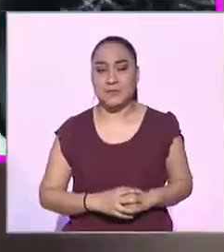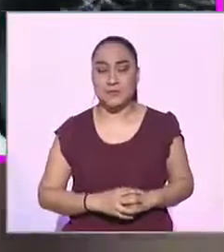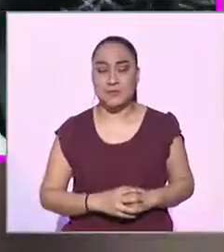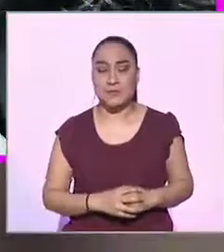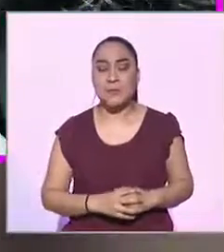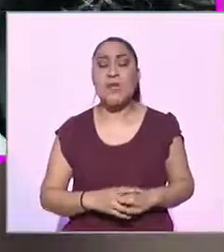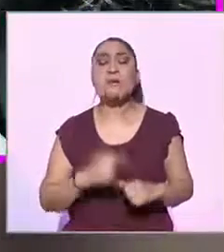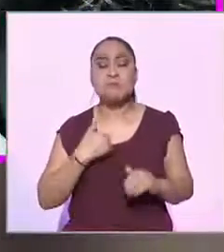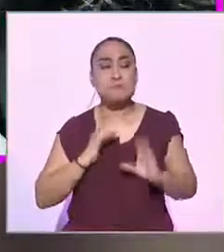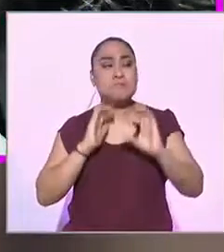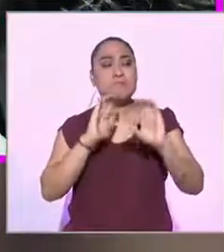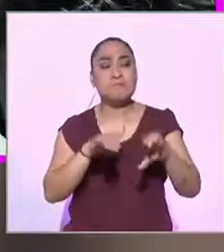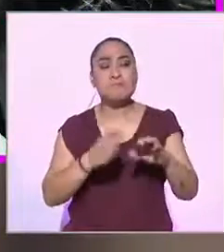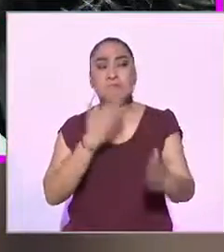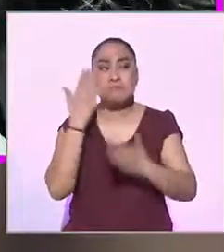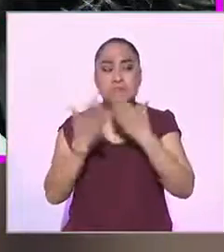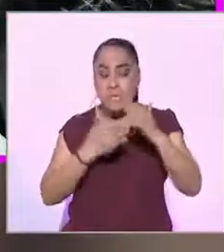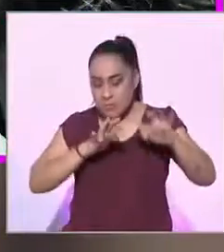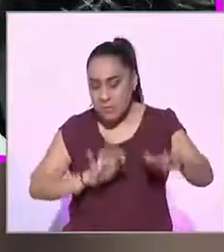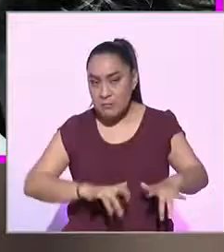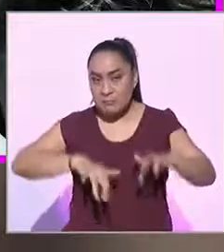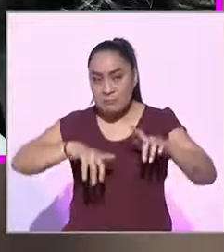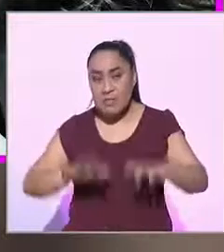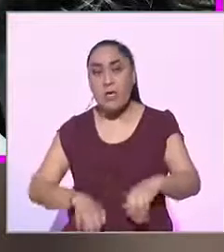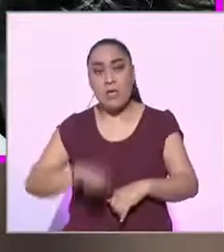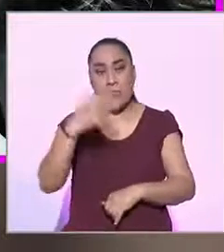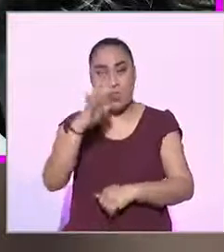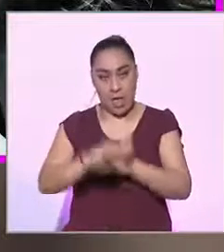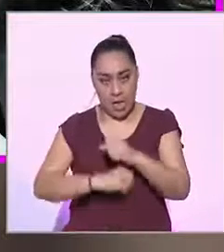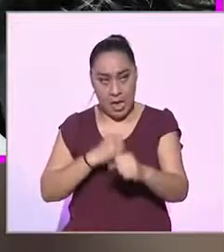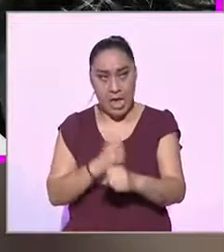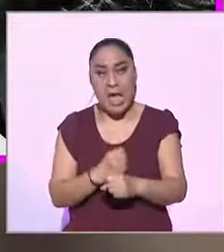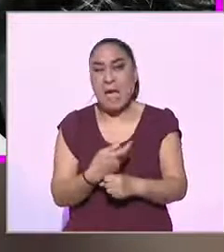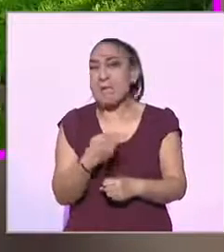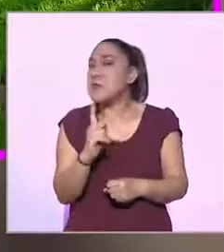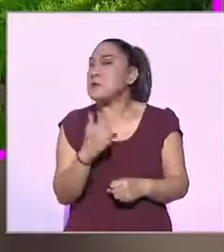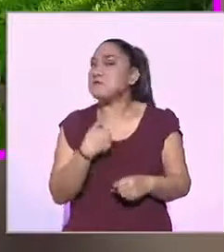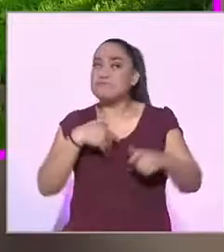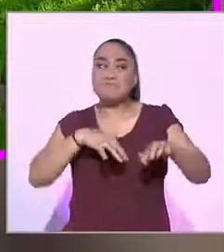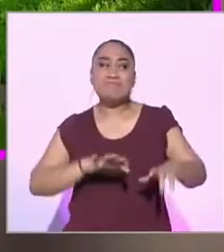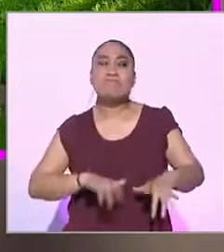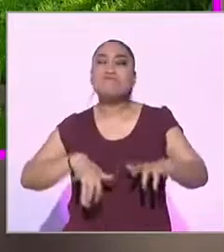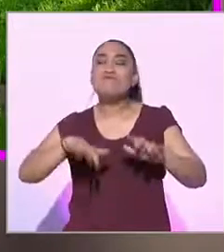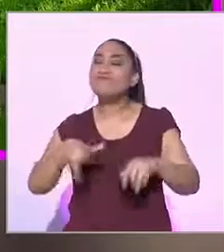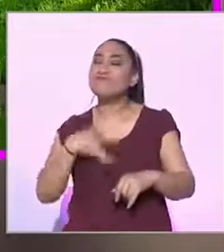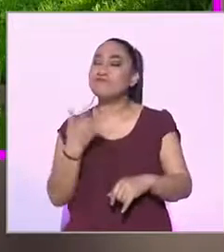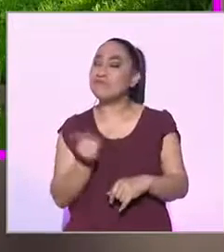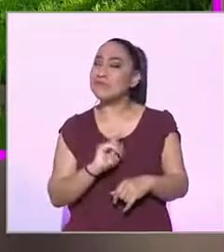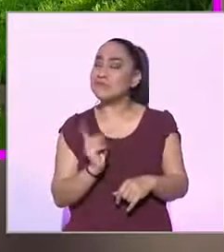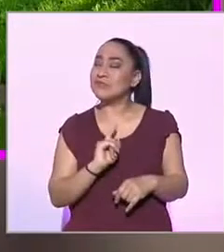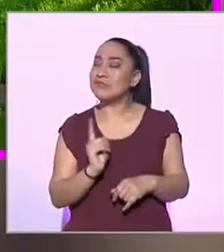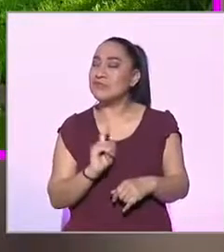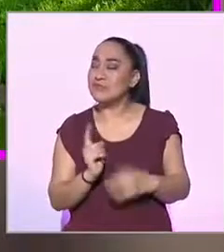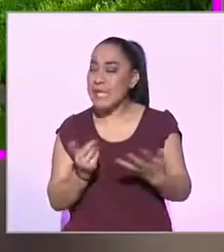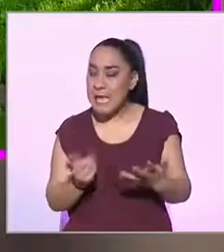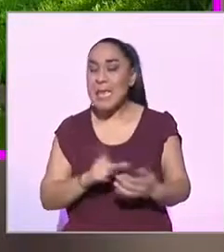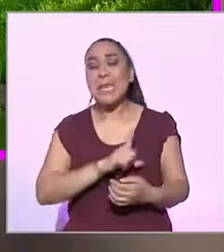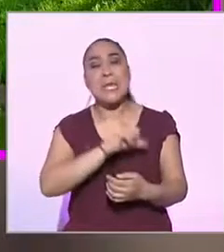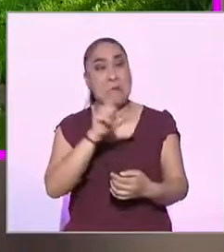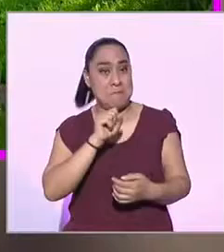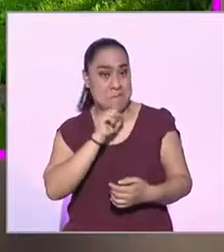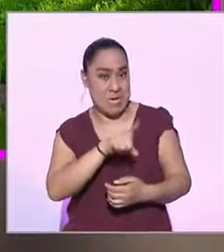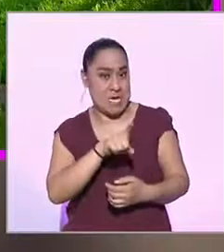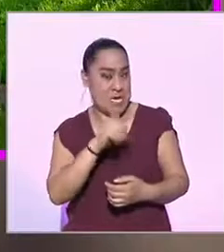Y me metí a estudiar piano como a los 10 años, pero no se me dio el piano, fíjate que no fue lo mío. Y al mismo